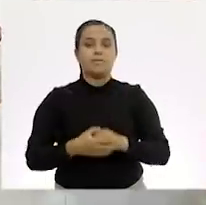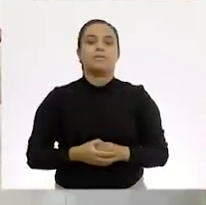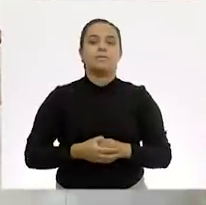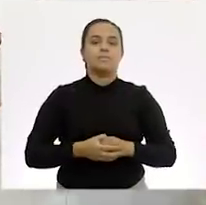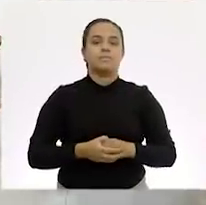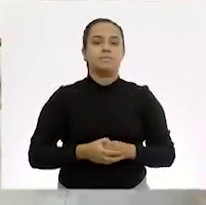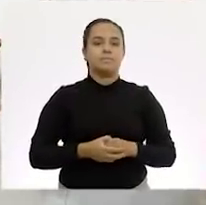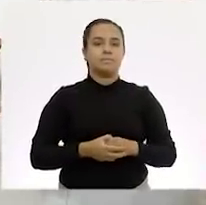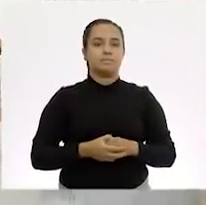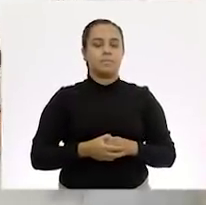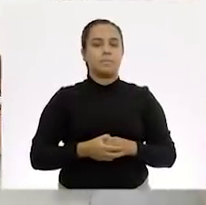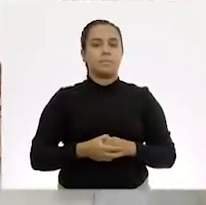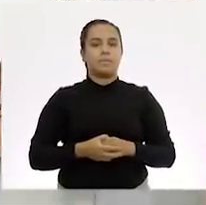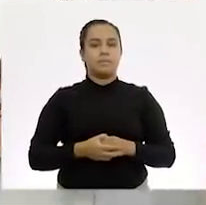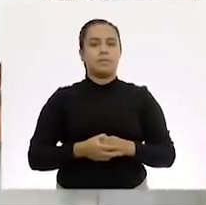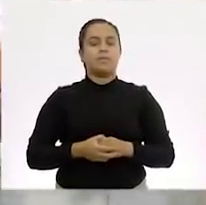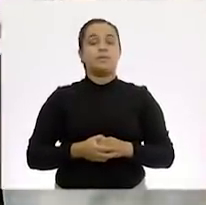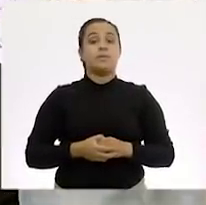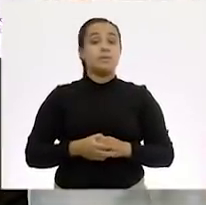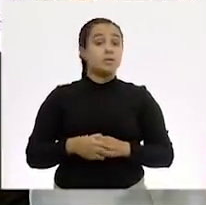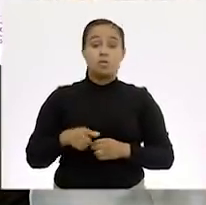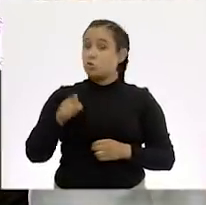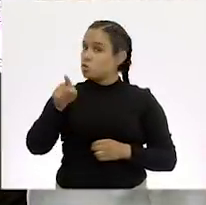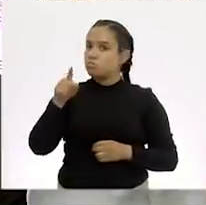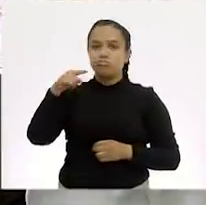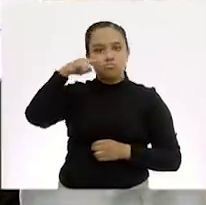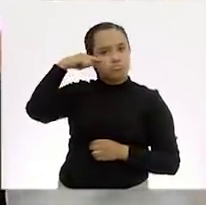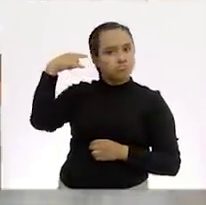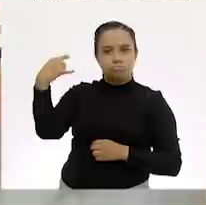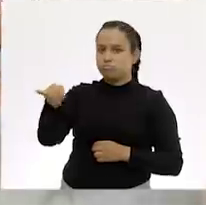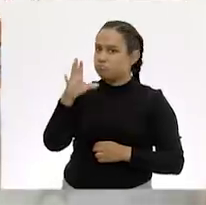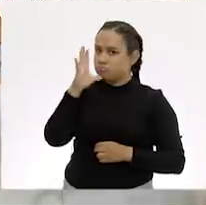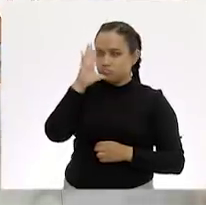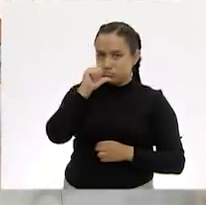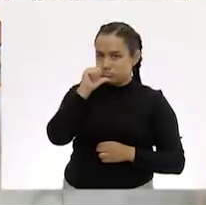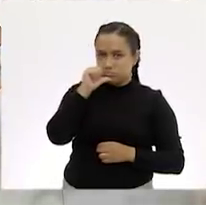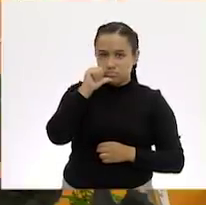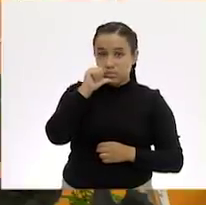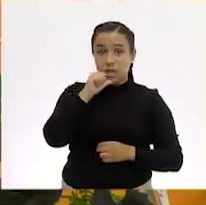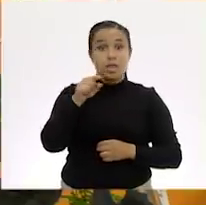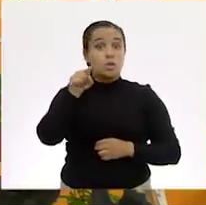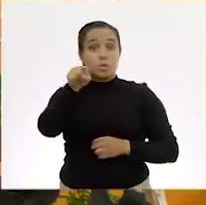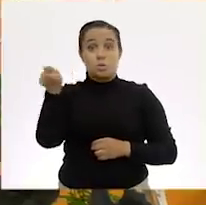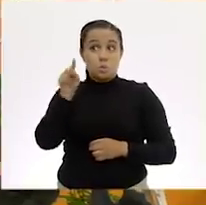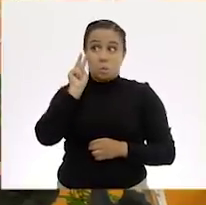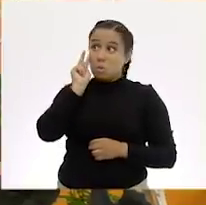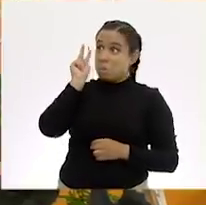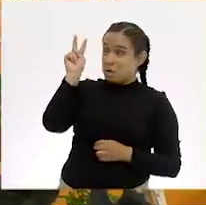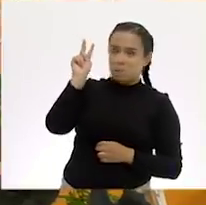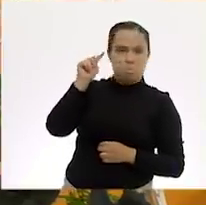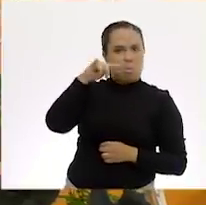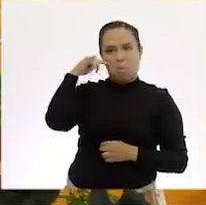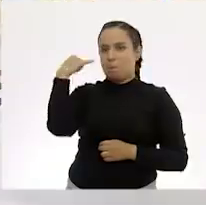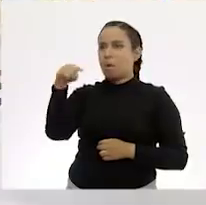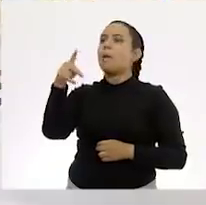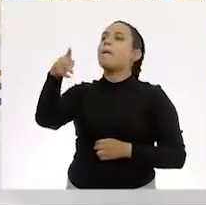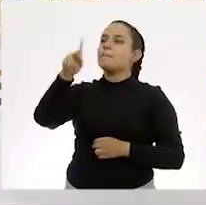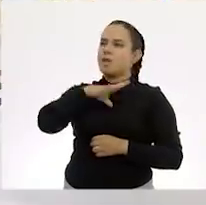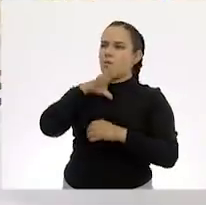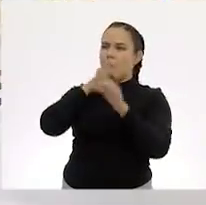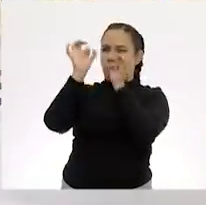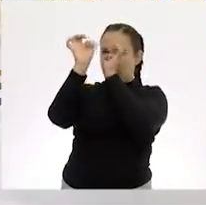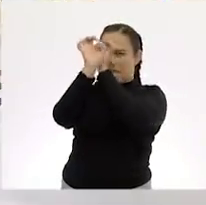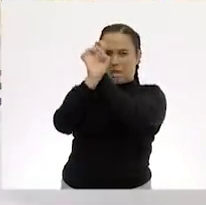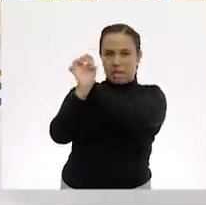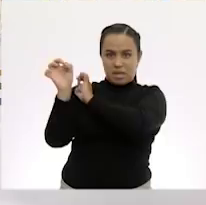el aire. Muy bien. Que no podemos ver. Y esas no las podemos ver, pero ahí están. Muy